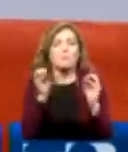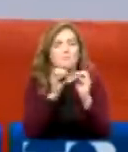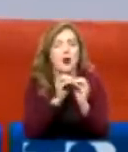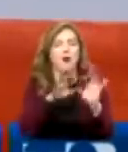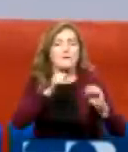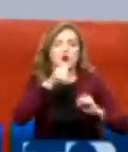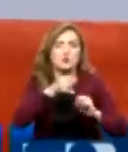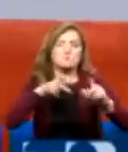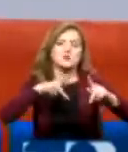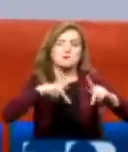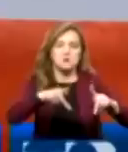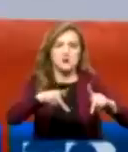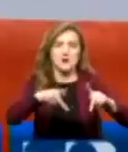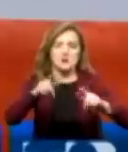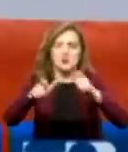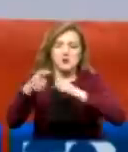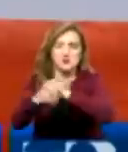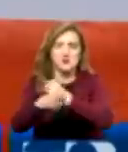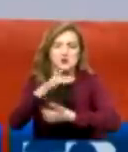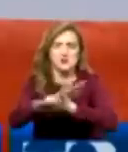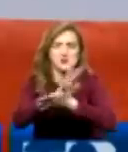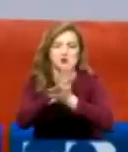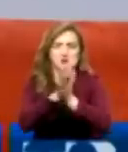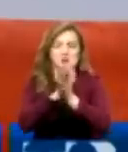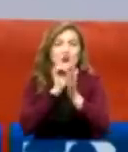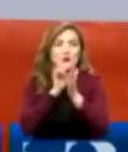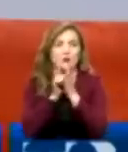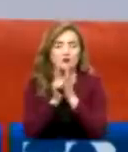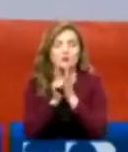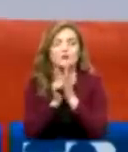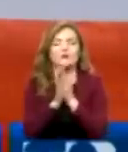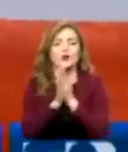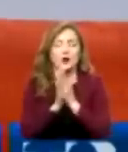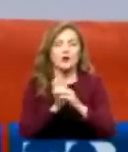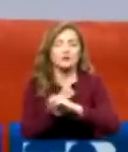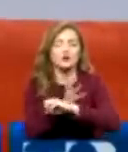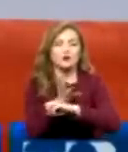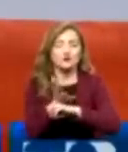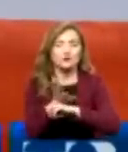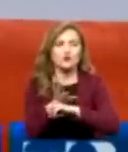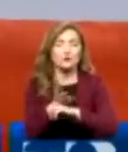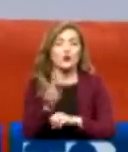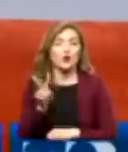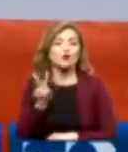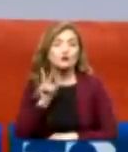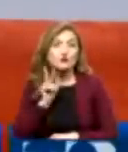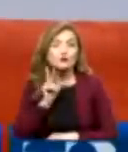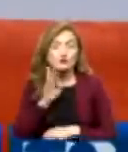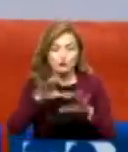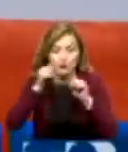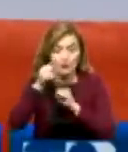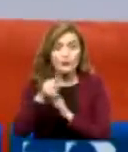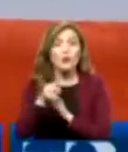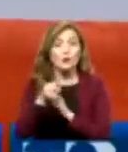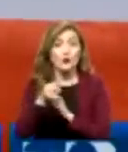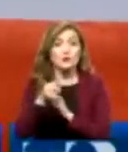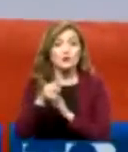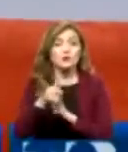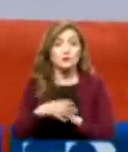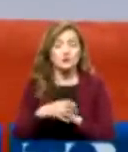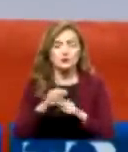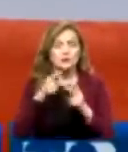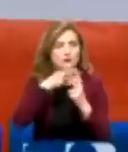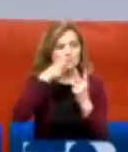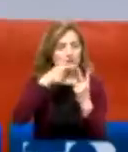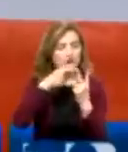la impunidad de estos agresores. ¿Cómo poner las denuncias? Pues lo que yo puedo decir es, si es que tú eres víctima de una violación, si de algún